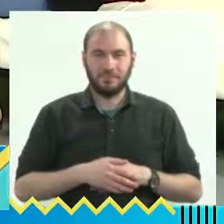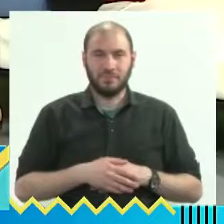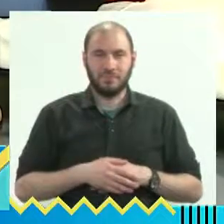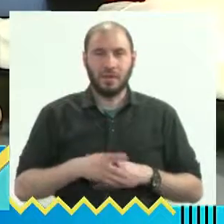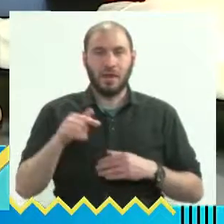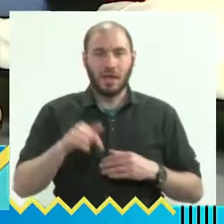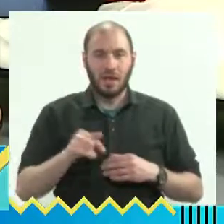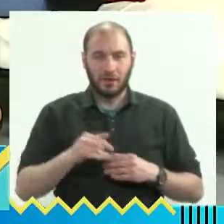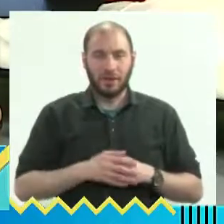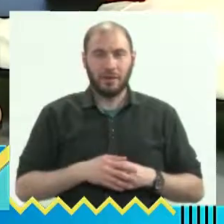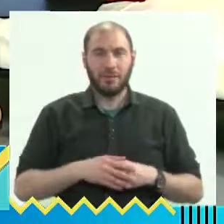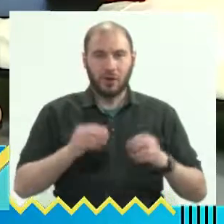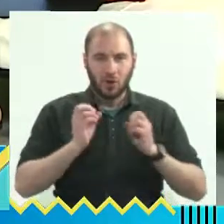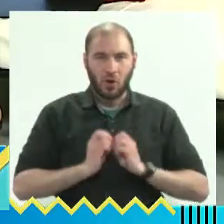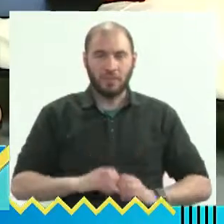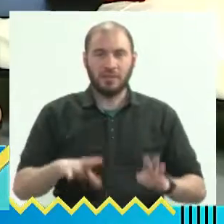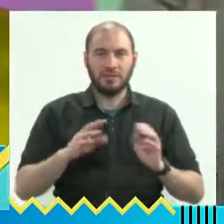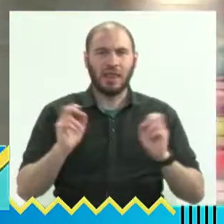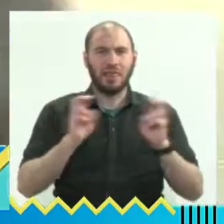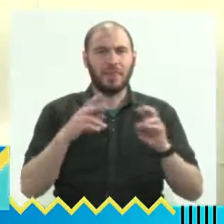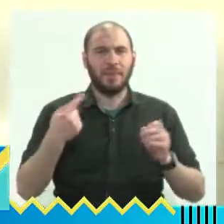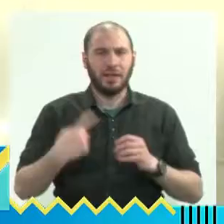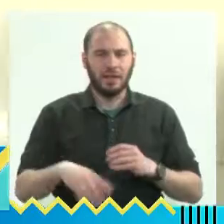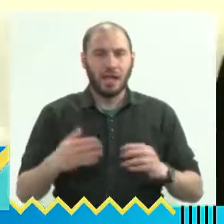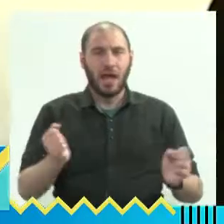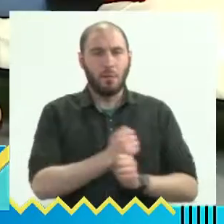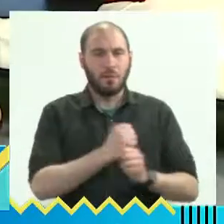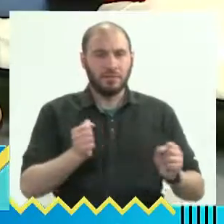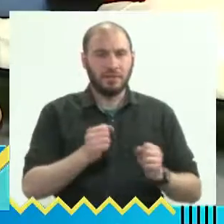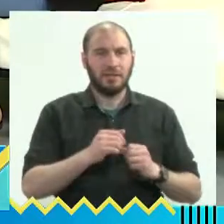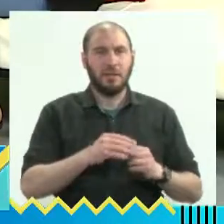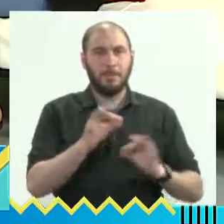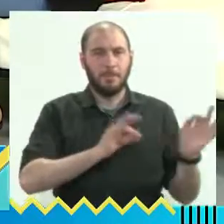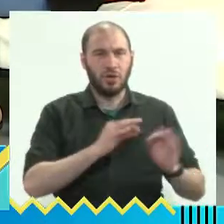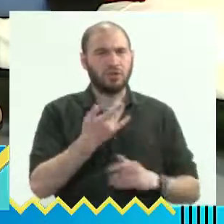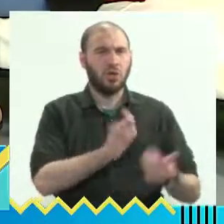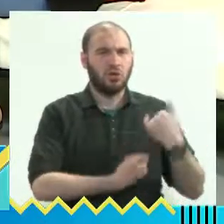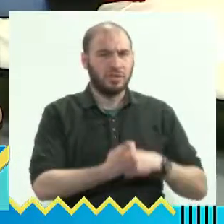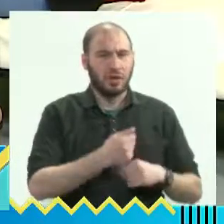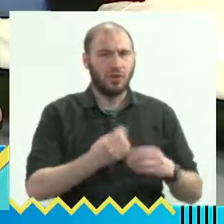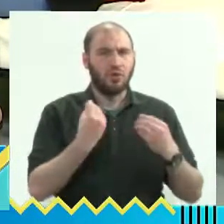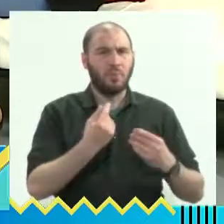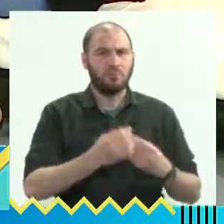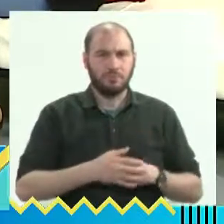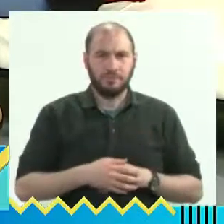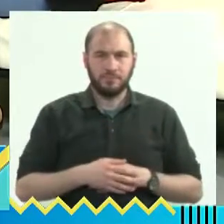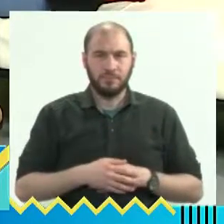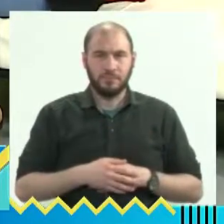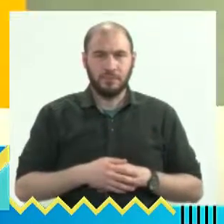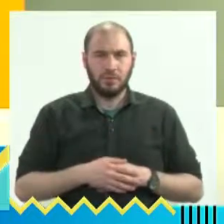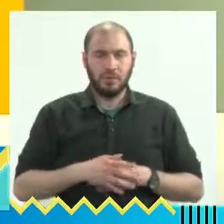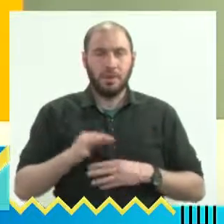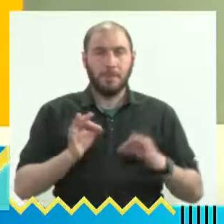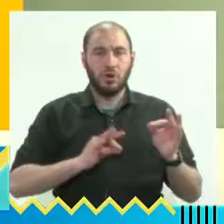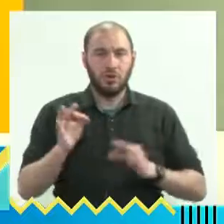vamos a este puntapié inicial que tiene que ver con esta media sanción del proyecto. Contanos un poquito cómo nace. Bueno, el